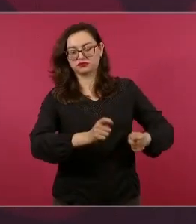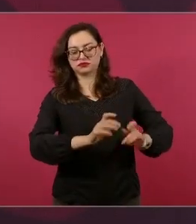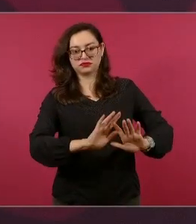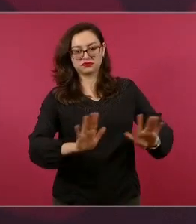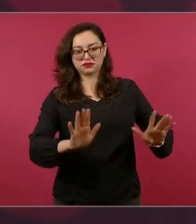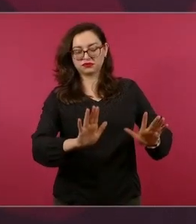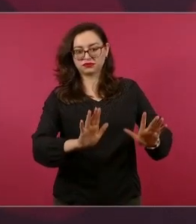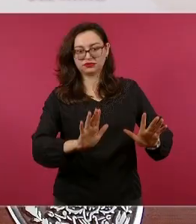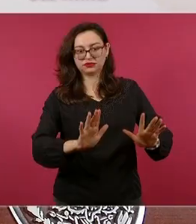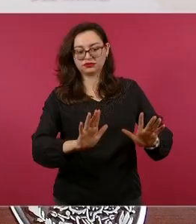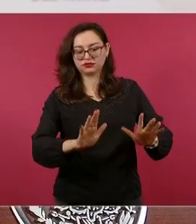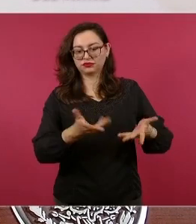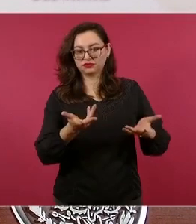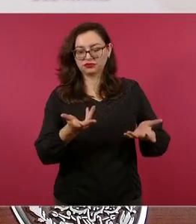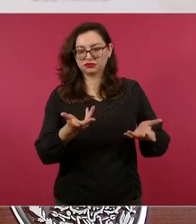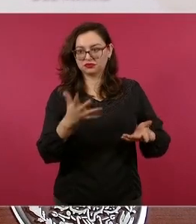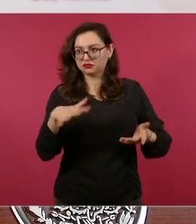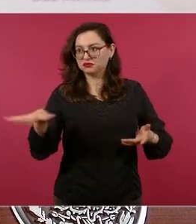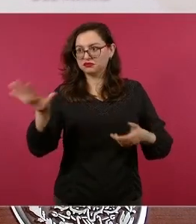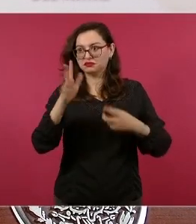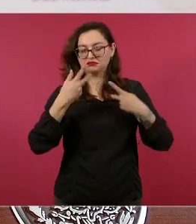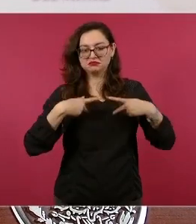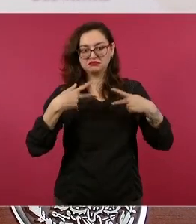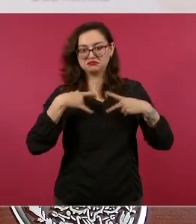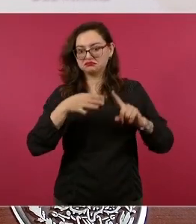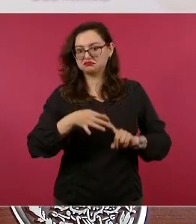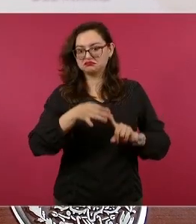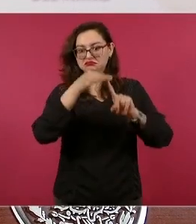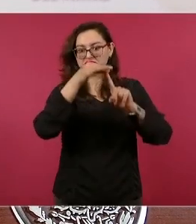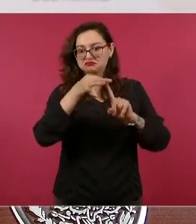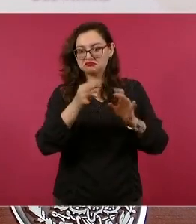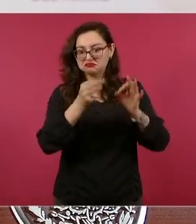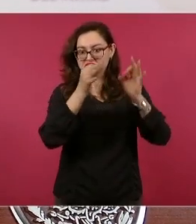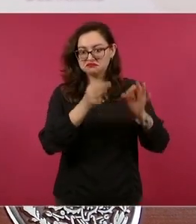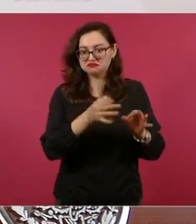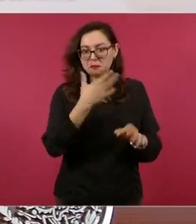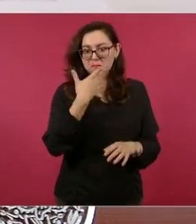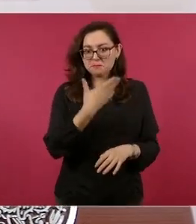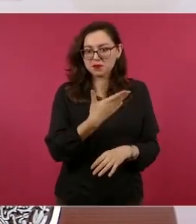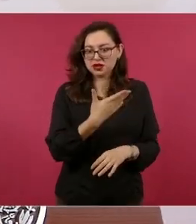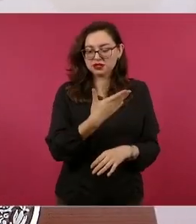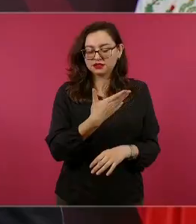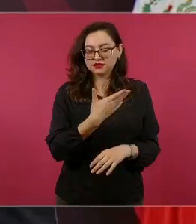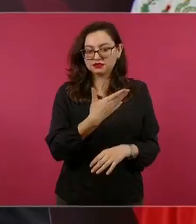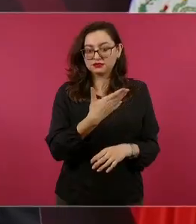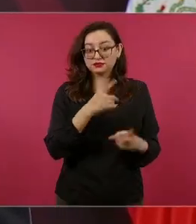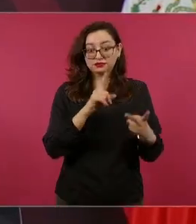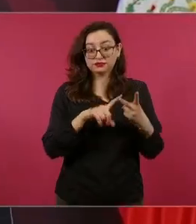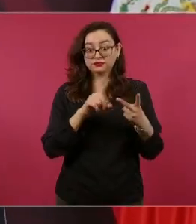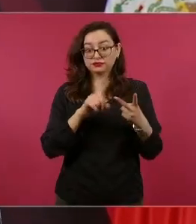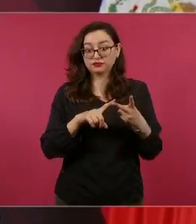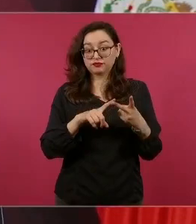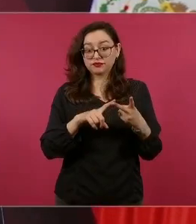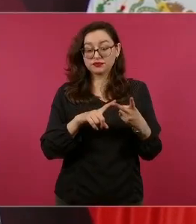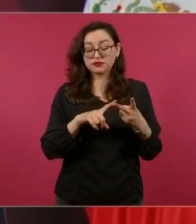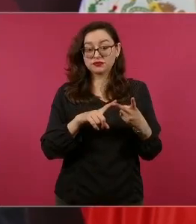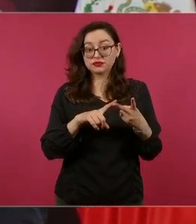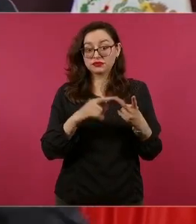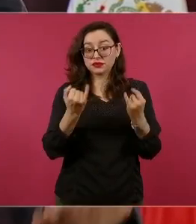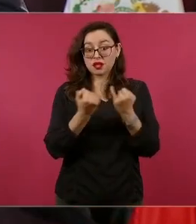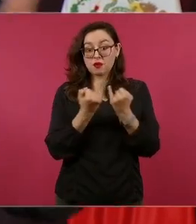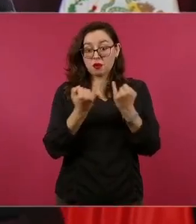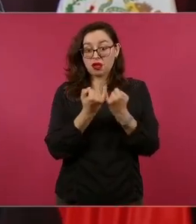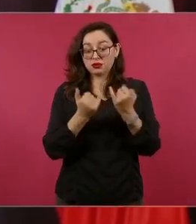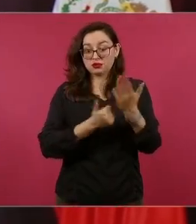mando. Lo mismo en el caso de Clara.